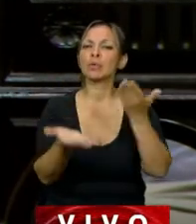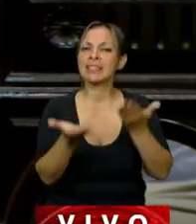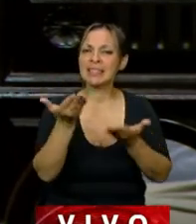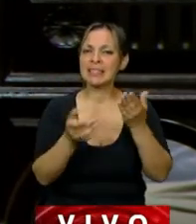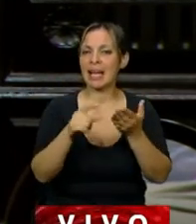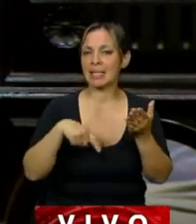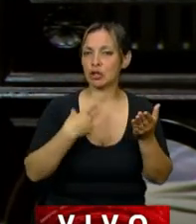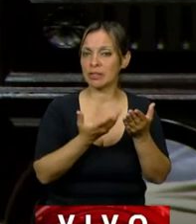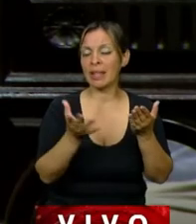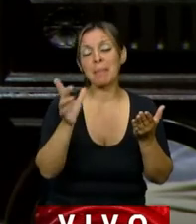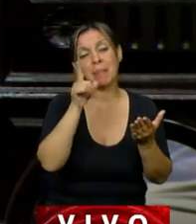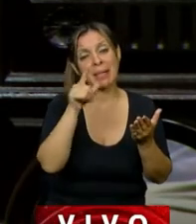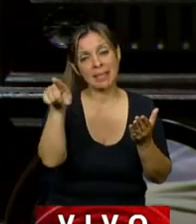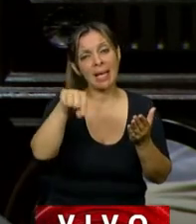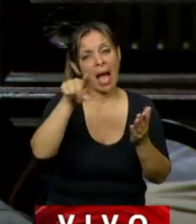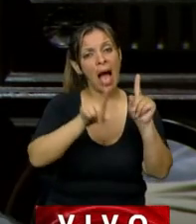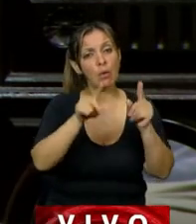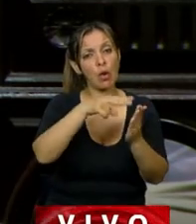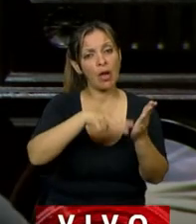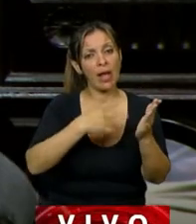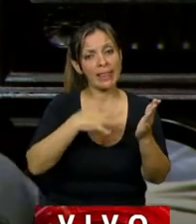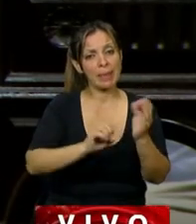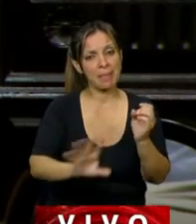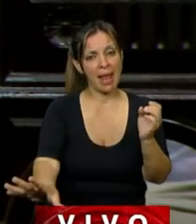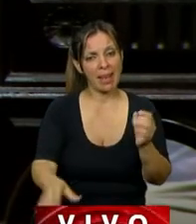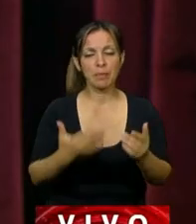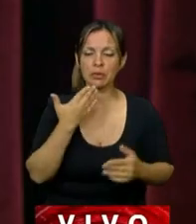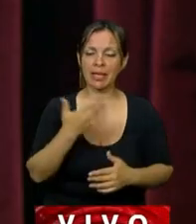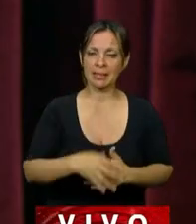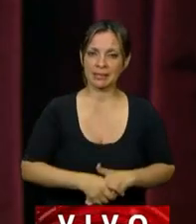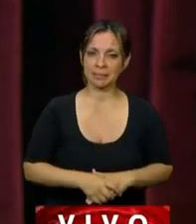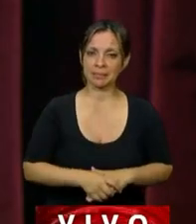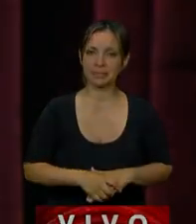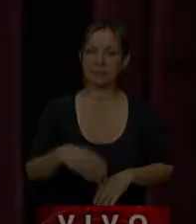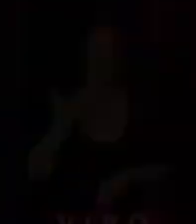capaz que la estamos interpretando mal. Gracias, presidente. Gracias, diputado.